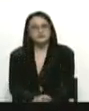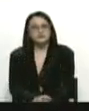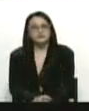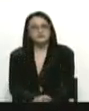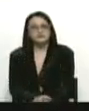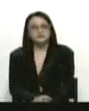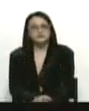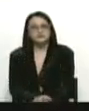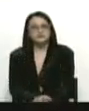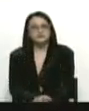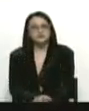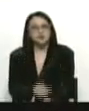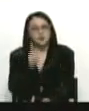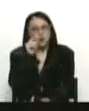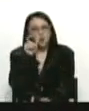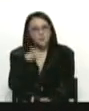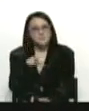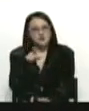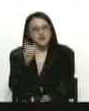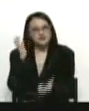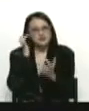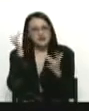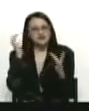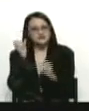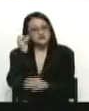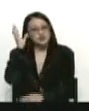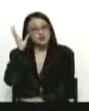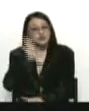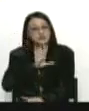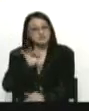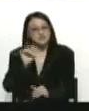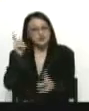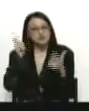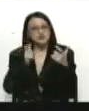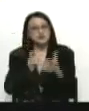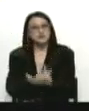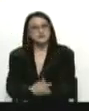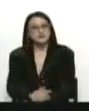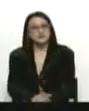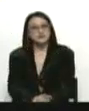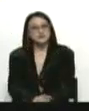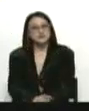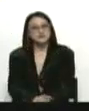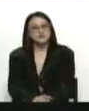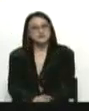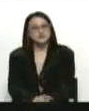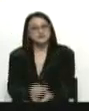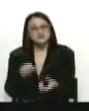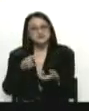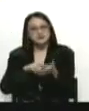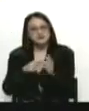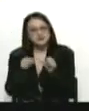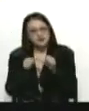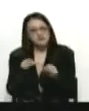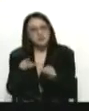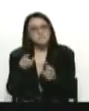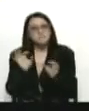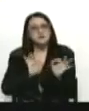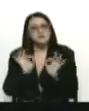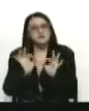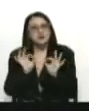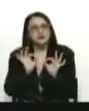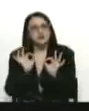un hombre de la valía, de la inteligencia, de la sabiduría, el comandante Chávez, nos dejó preparados para